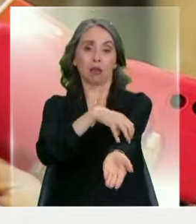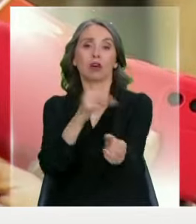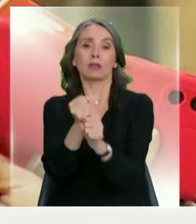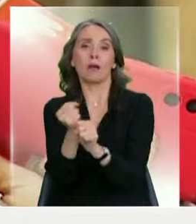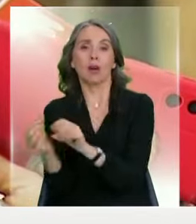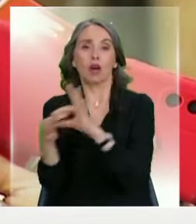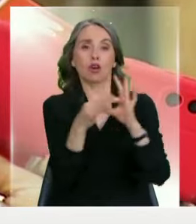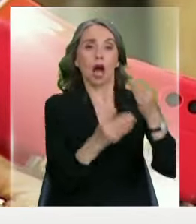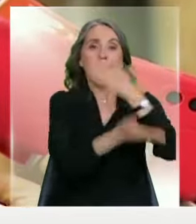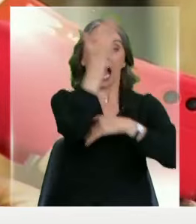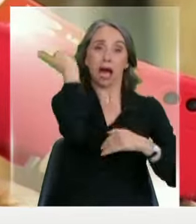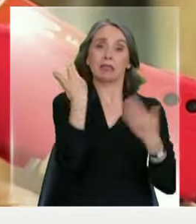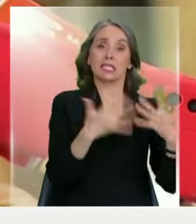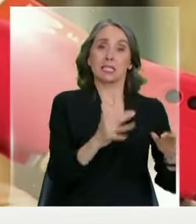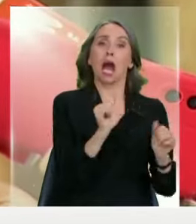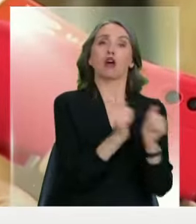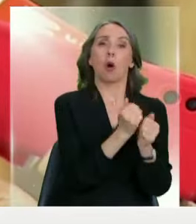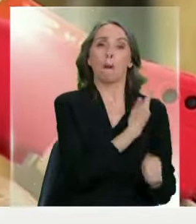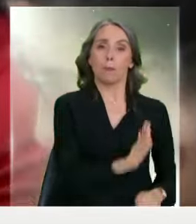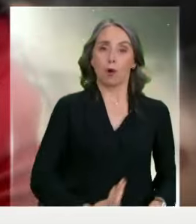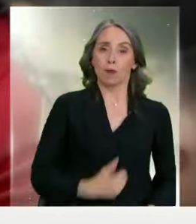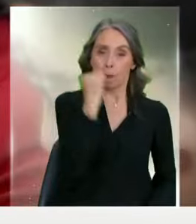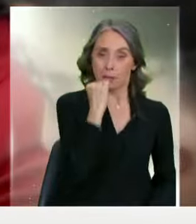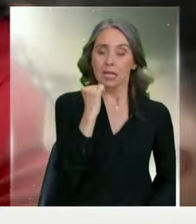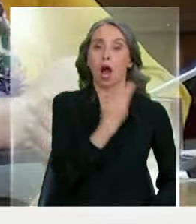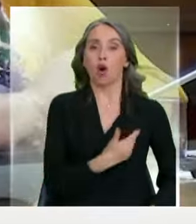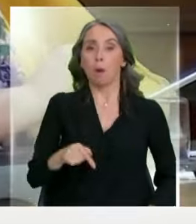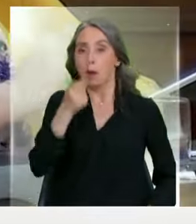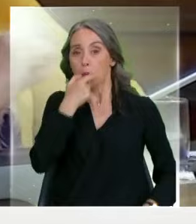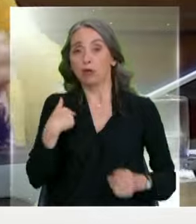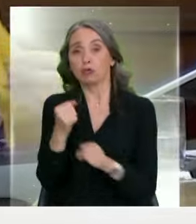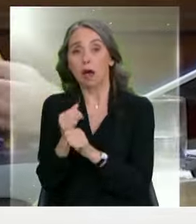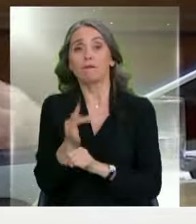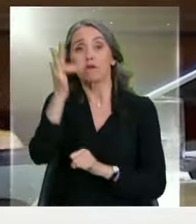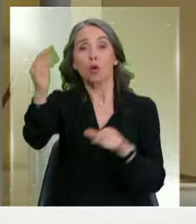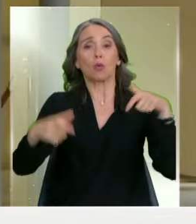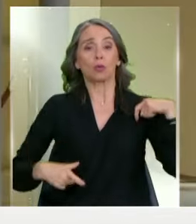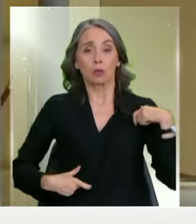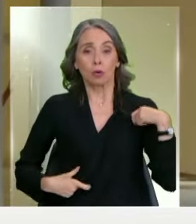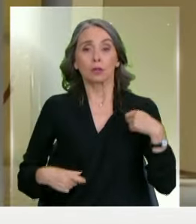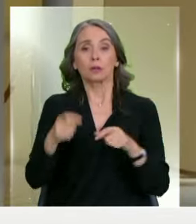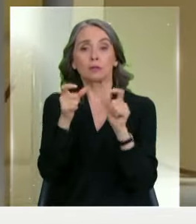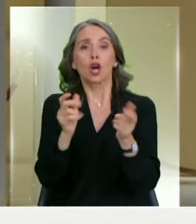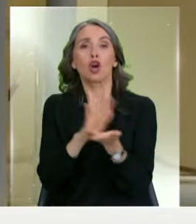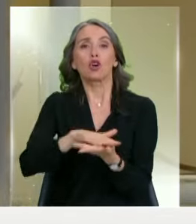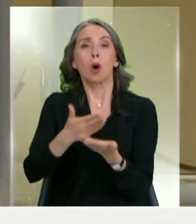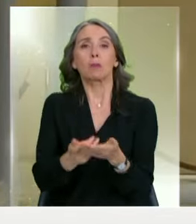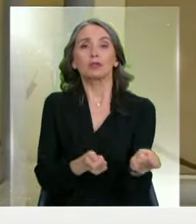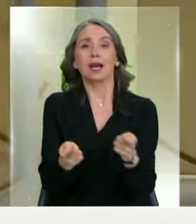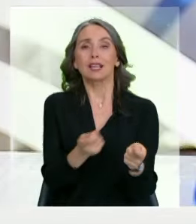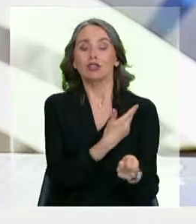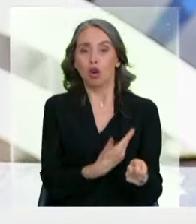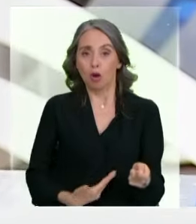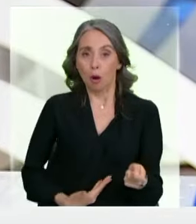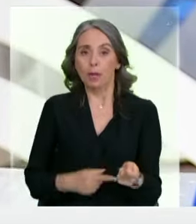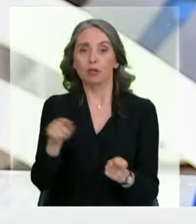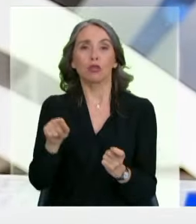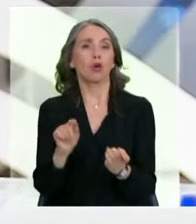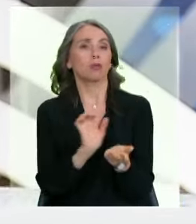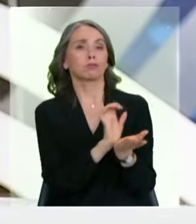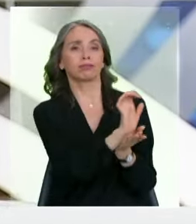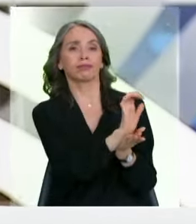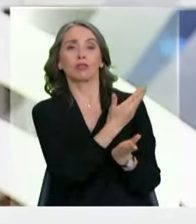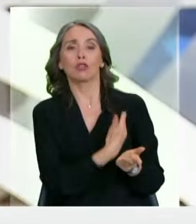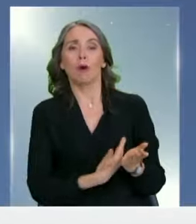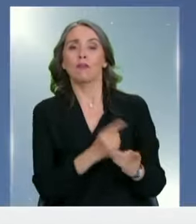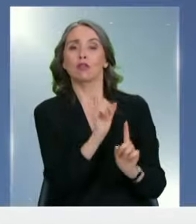gobierno de Piñera en su momento, con el gobierno actual y con el que venga. La gestión del gobierno y su desaprobación ciudadana tras el caso Monsalve enreda los planes de la